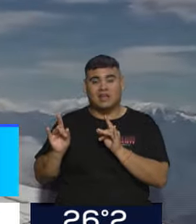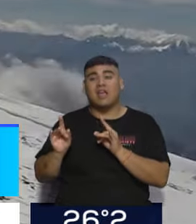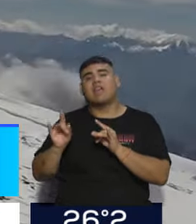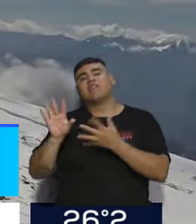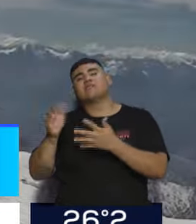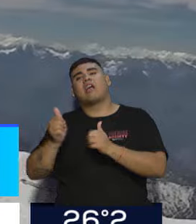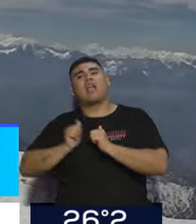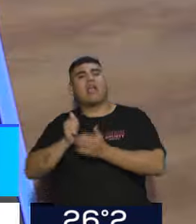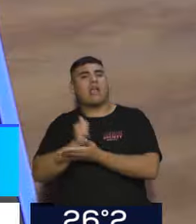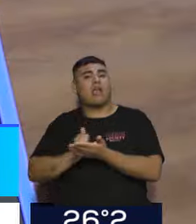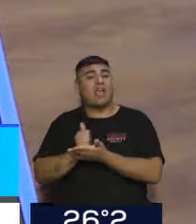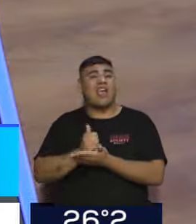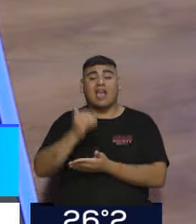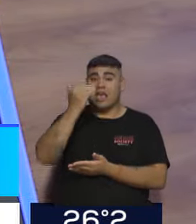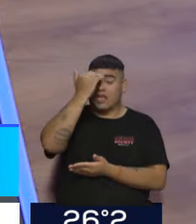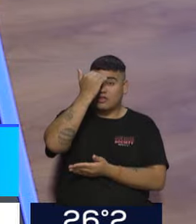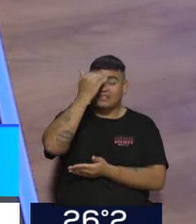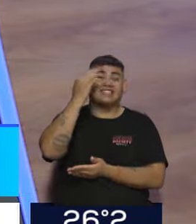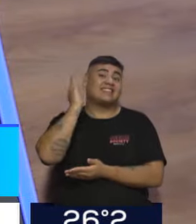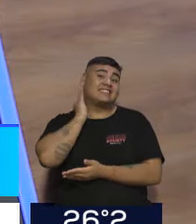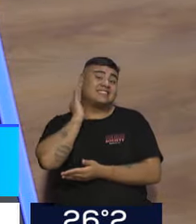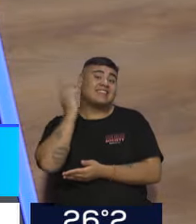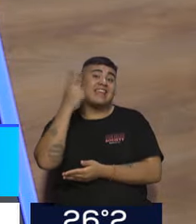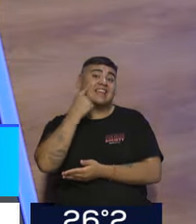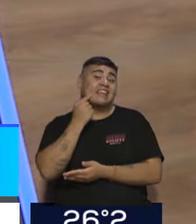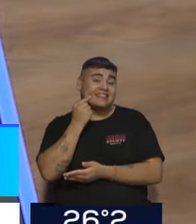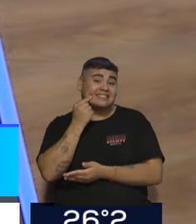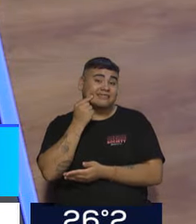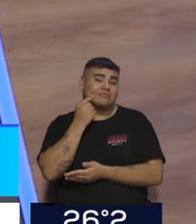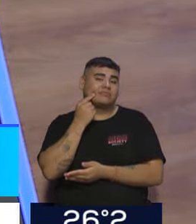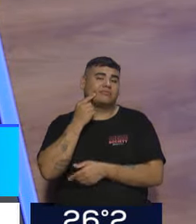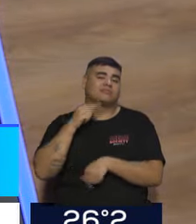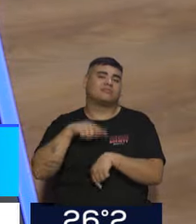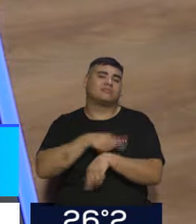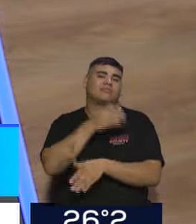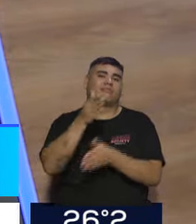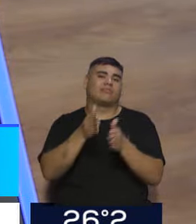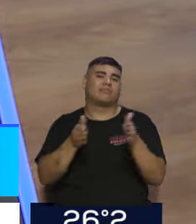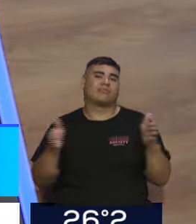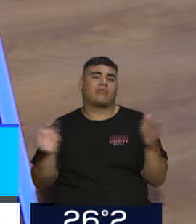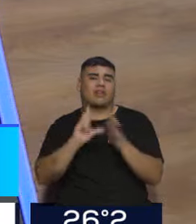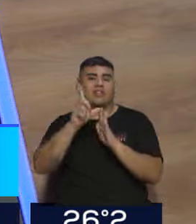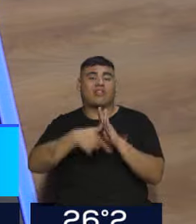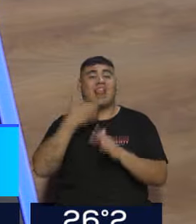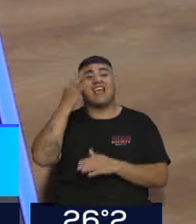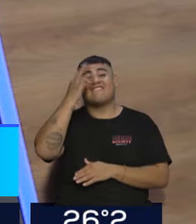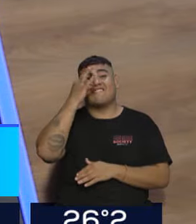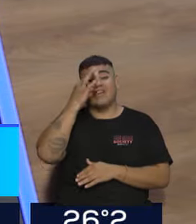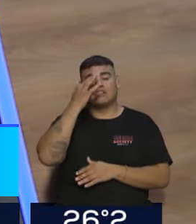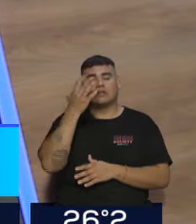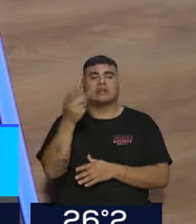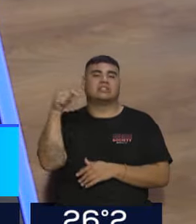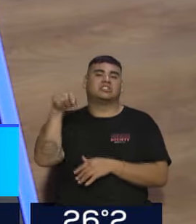entre 14, 16 días para los andinistas, se termina extendiendo a 20, algo que complica